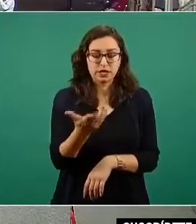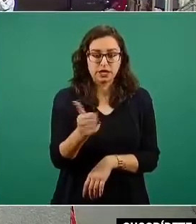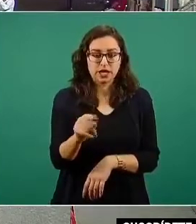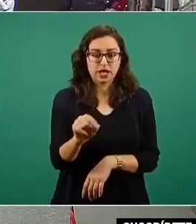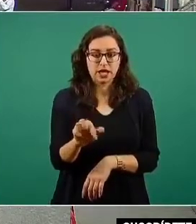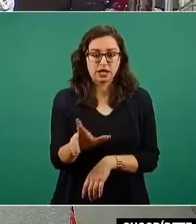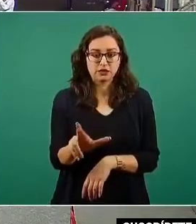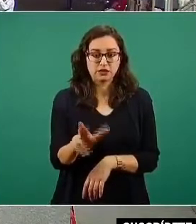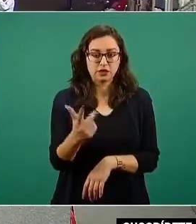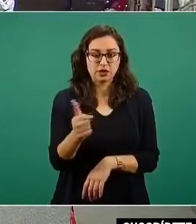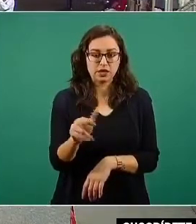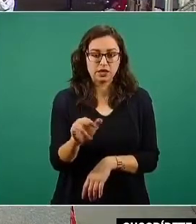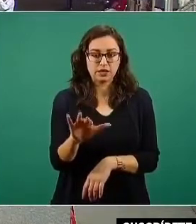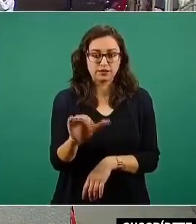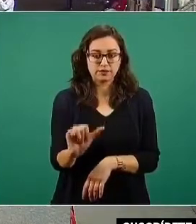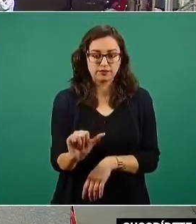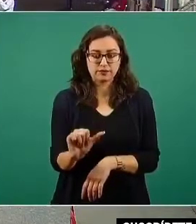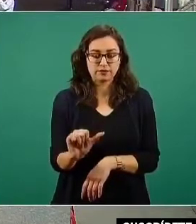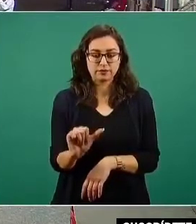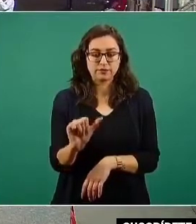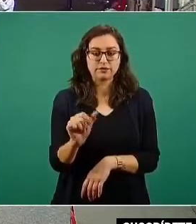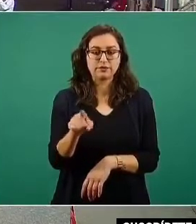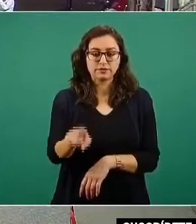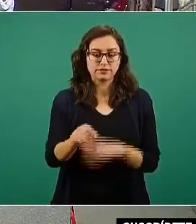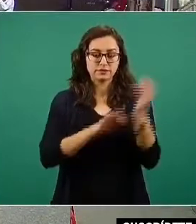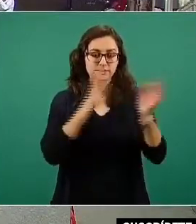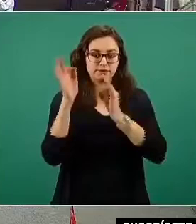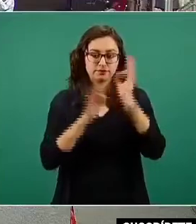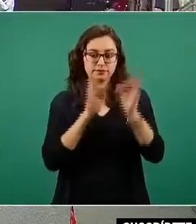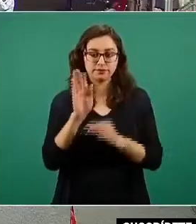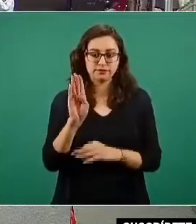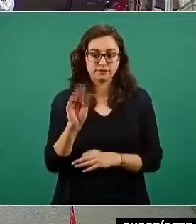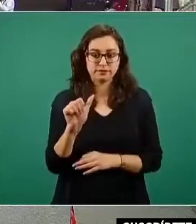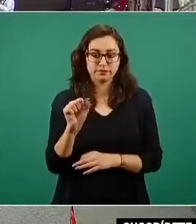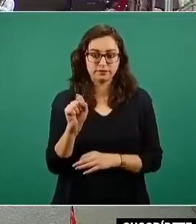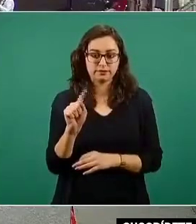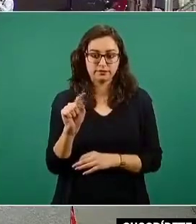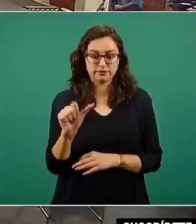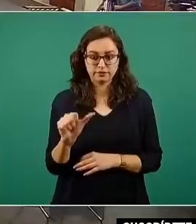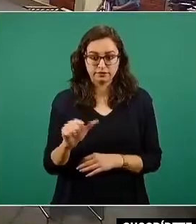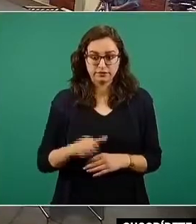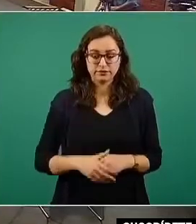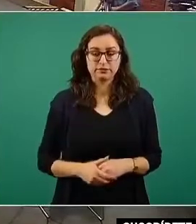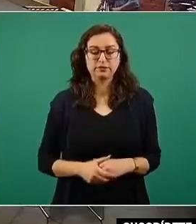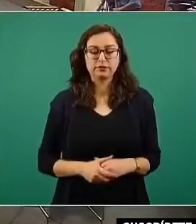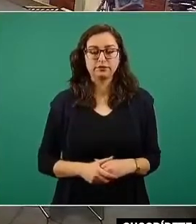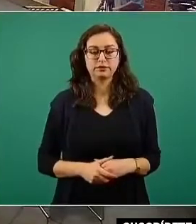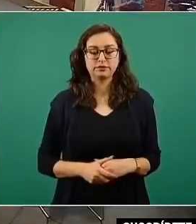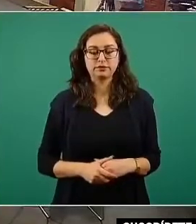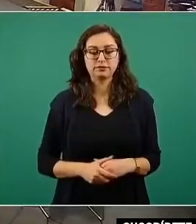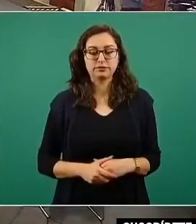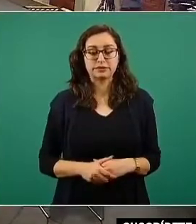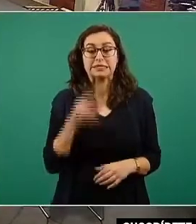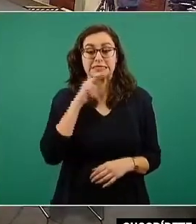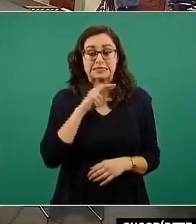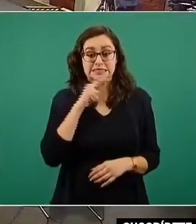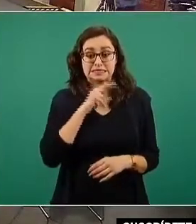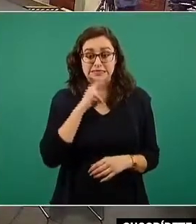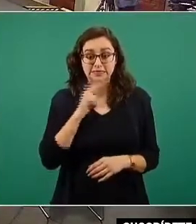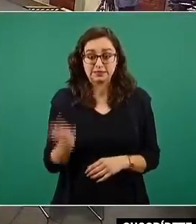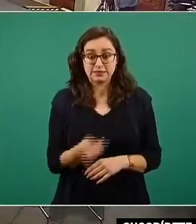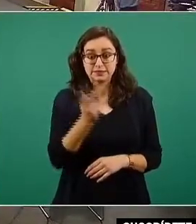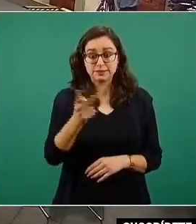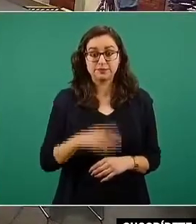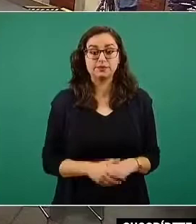García, Periódico Basta, Grupo Cantón. Gracias. Rápido, secretario. Los